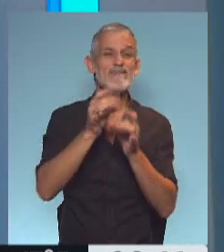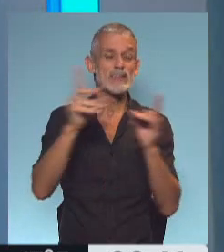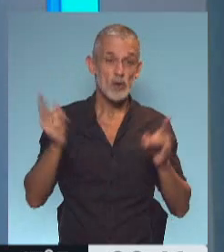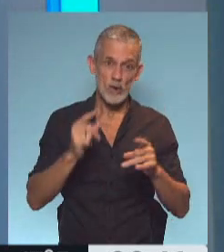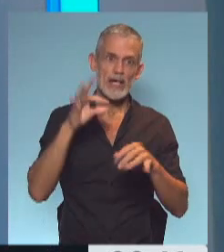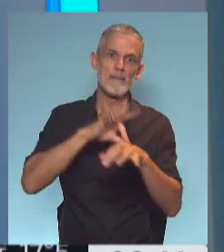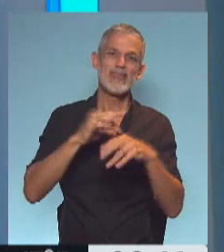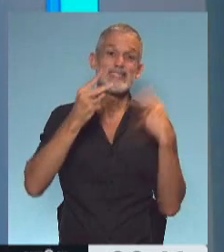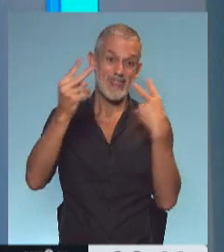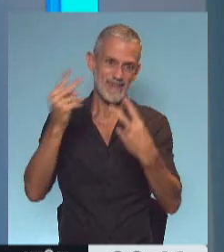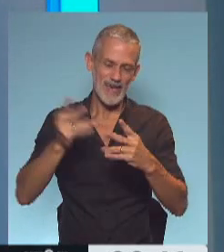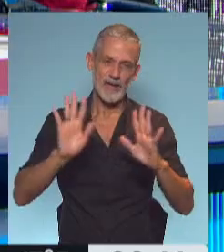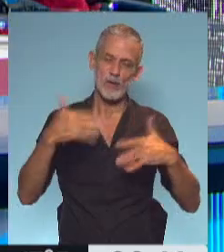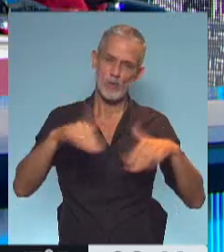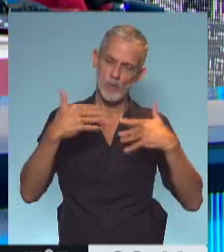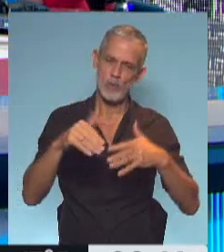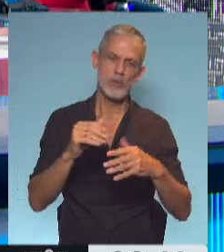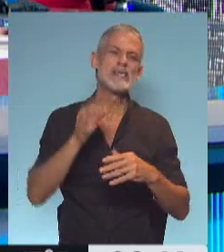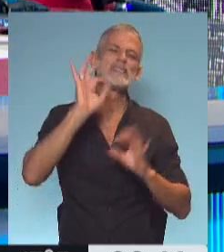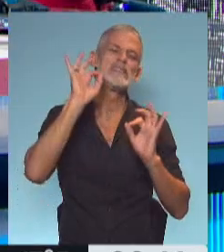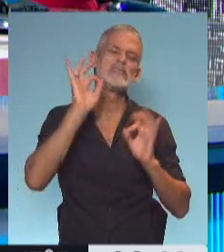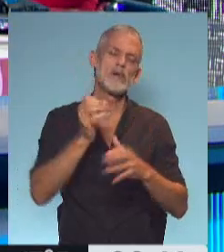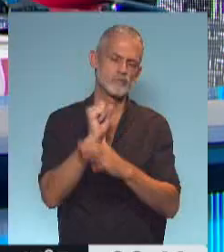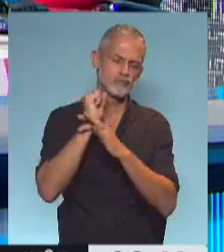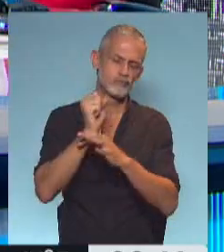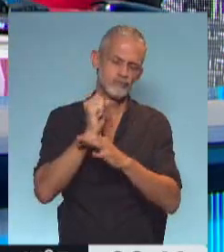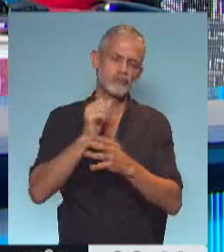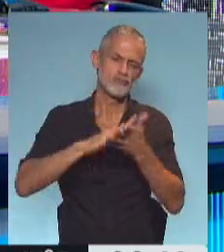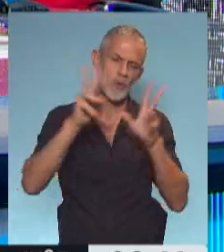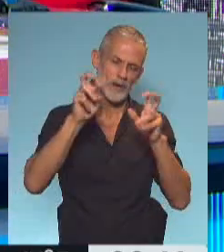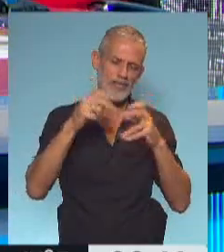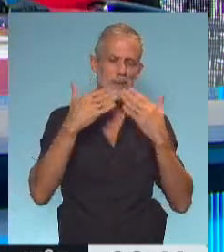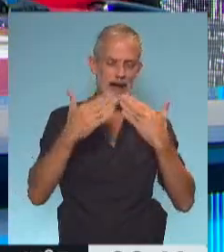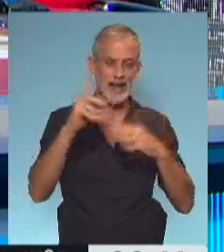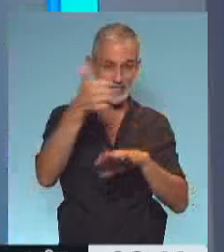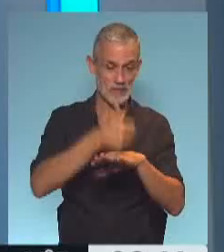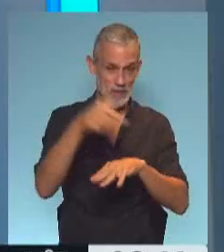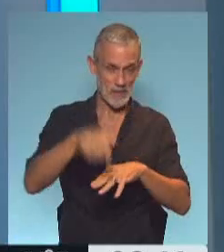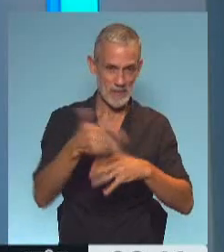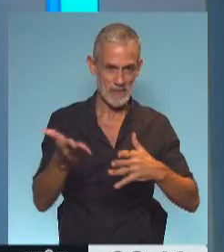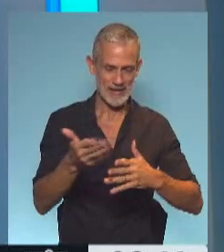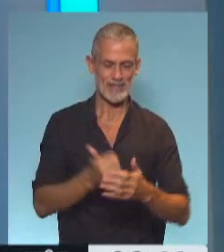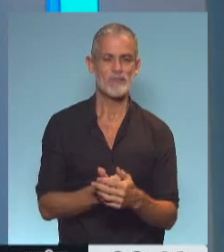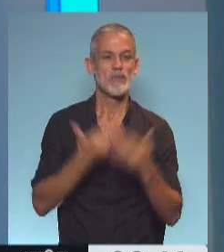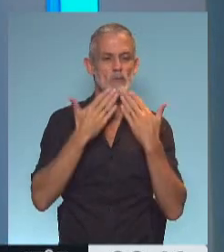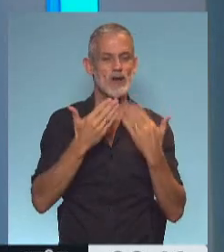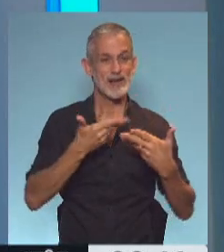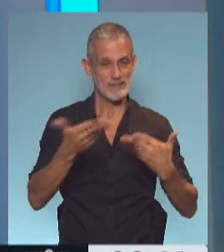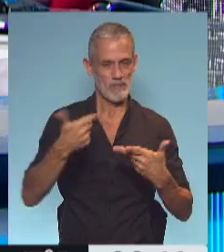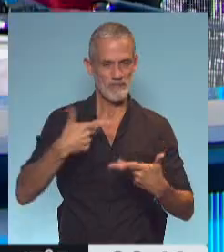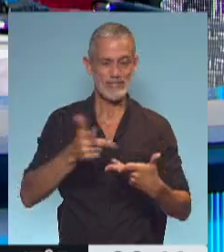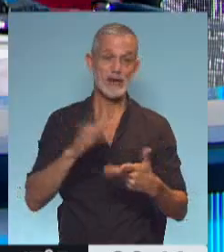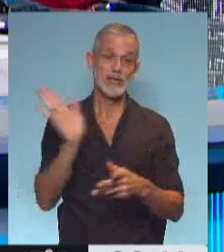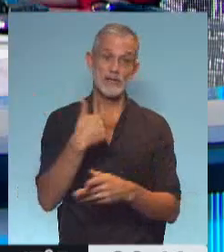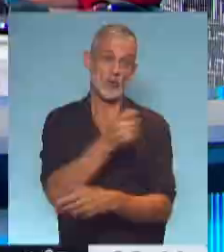del viajero. Así que palabra más autorizada que el doctor Orduna para hablar del tema no hay. Gracias por haber venido de manera presencial. Por la invitación. Y a esperar todos a poner el